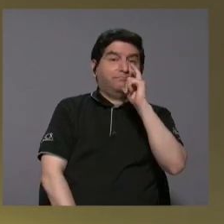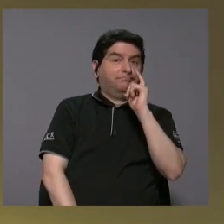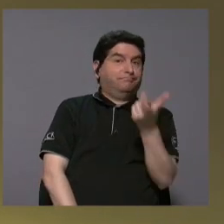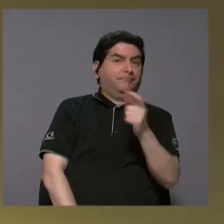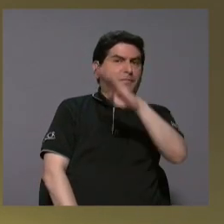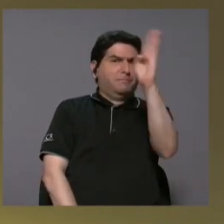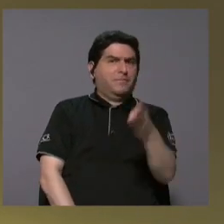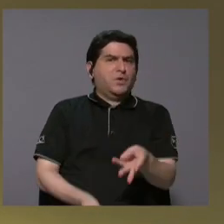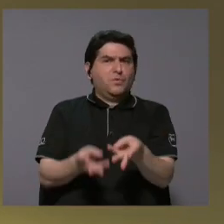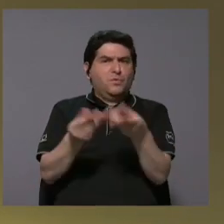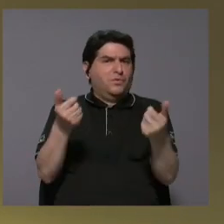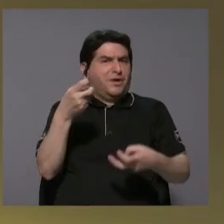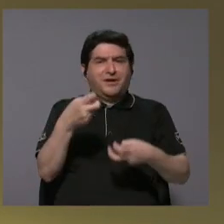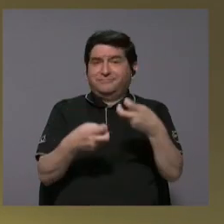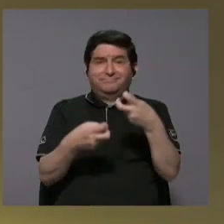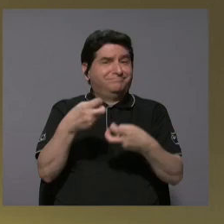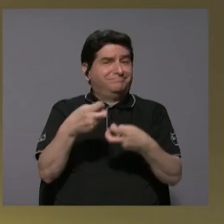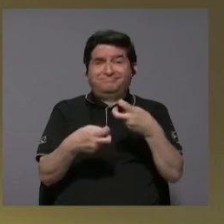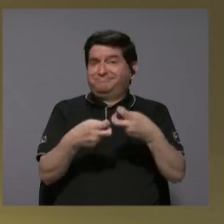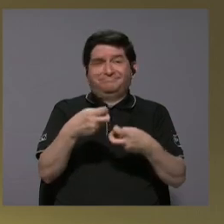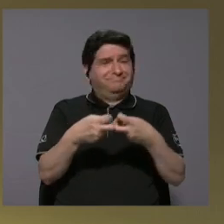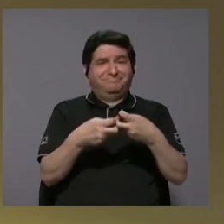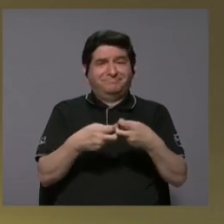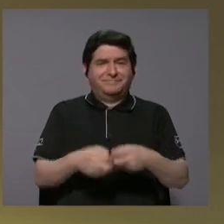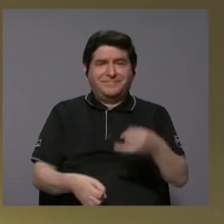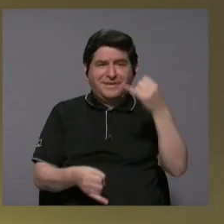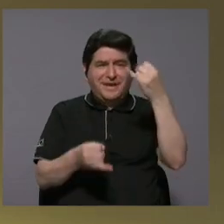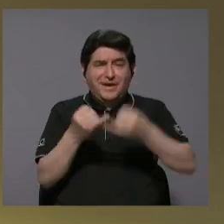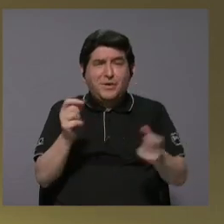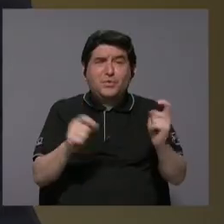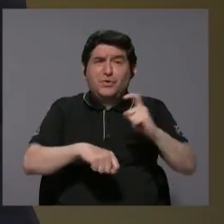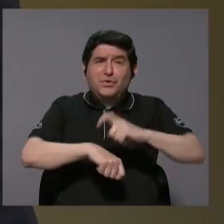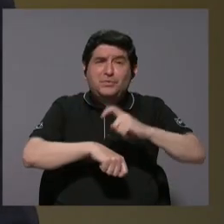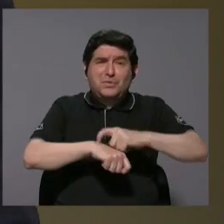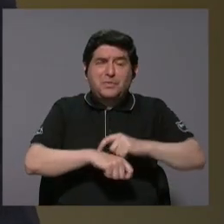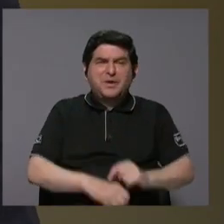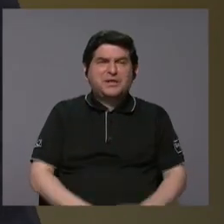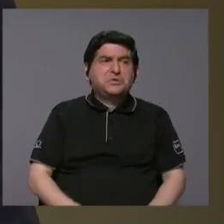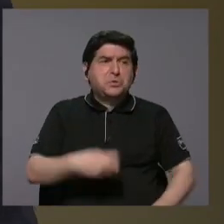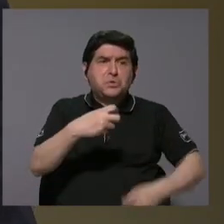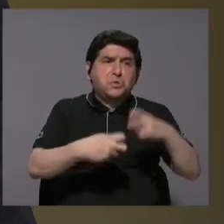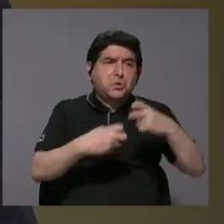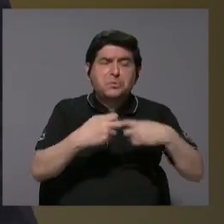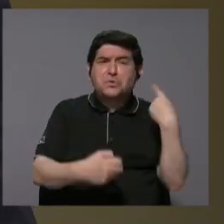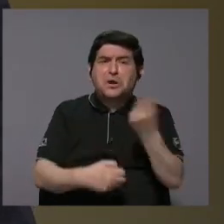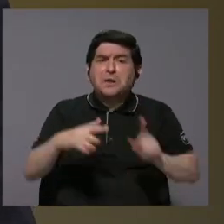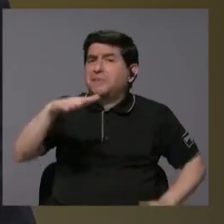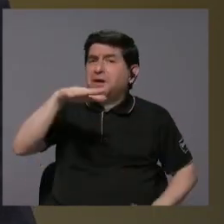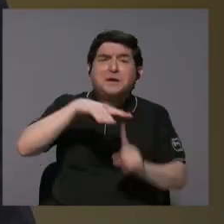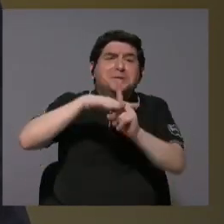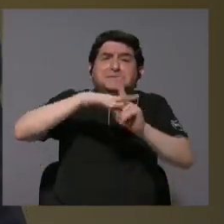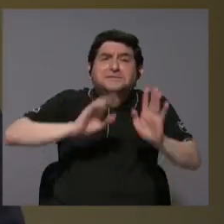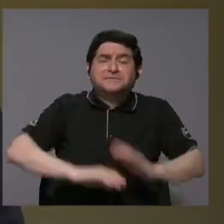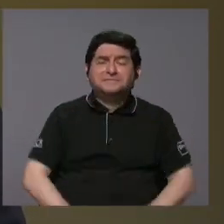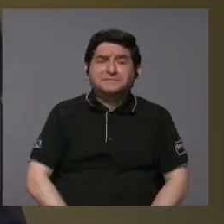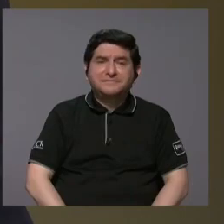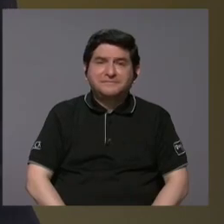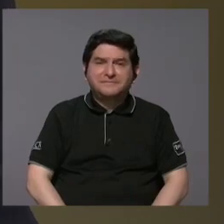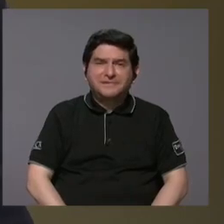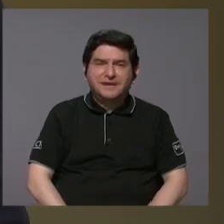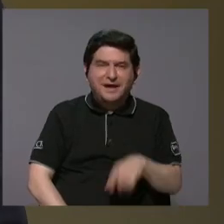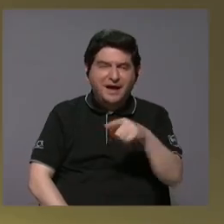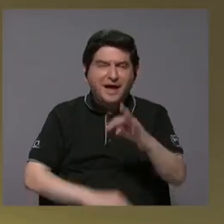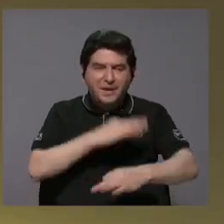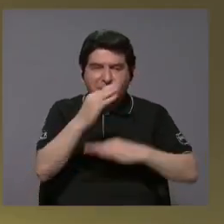afortunadamente nunca resolverán los problemas en su último extremo, entonces siempre habrá problemas que resolver. Porque son embrujados.